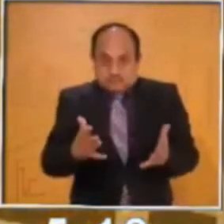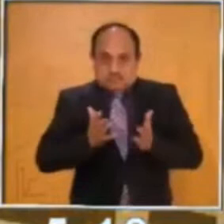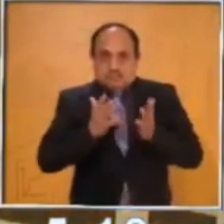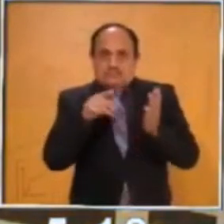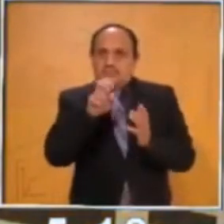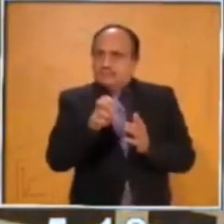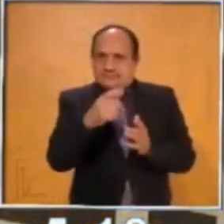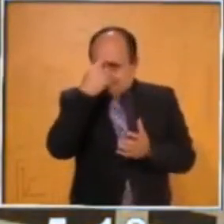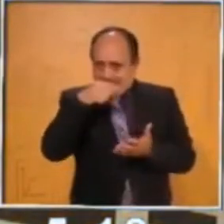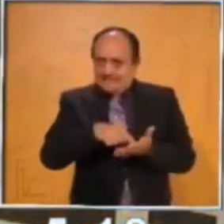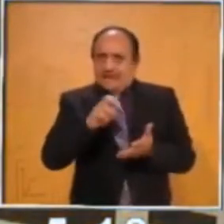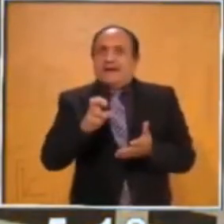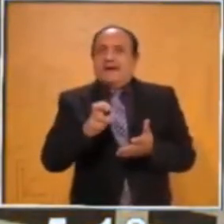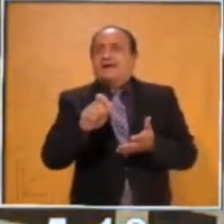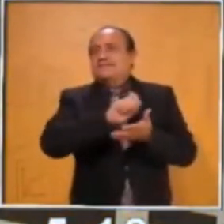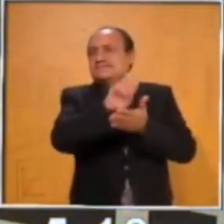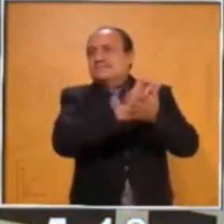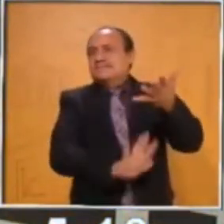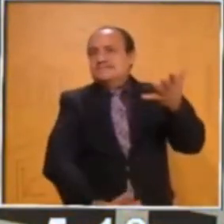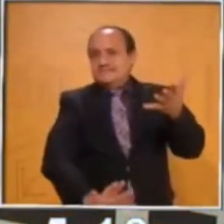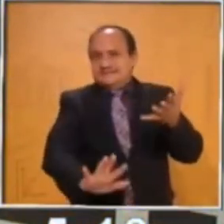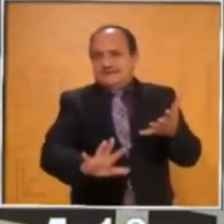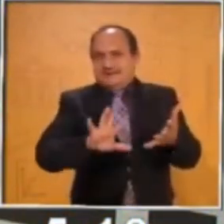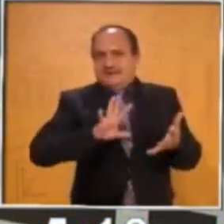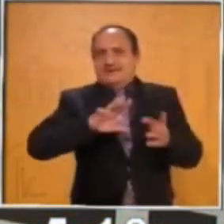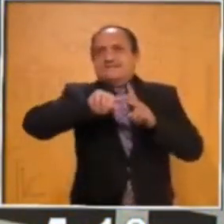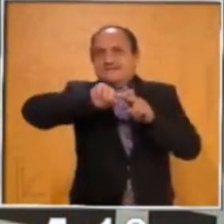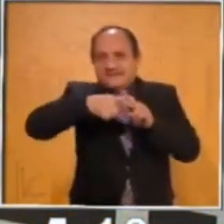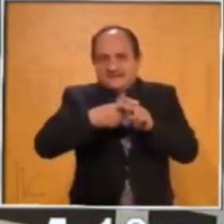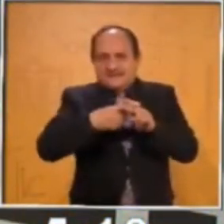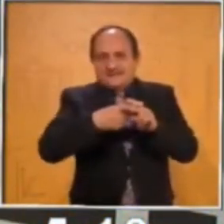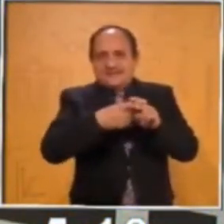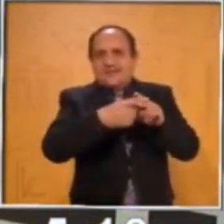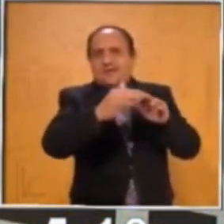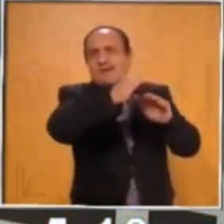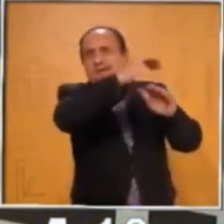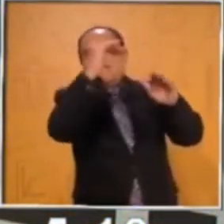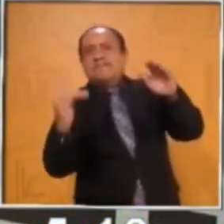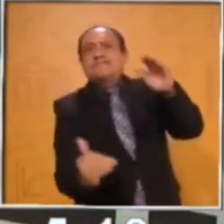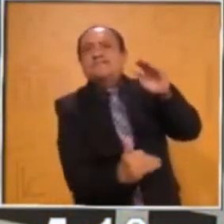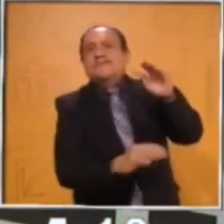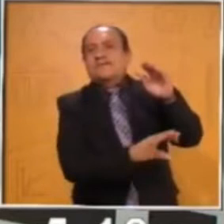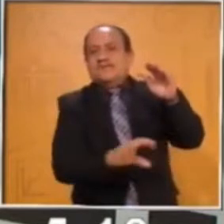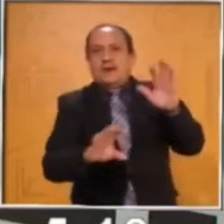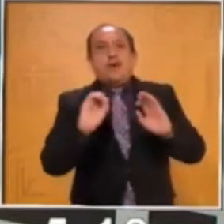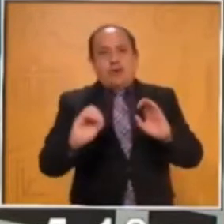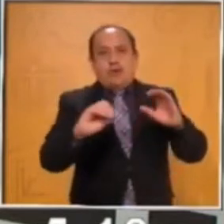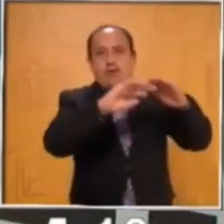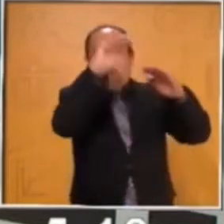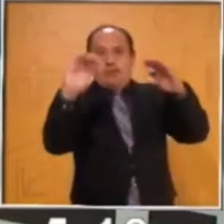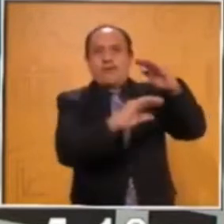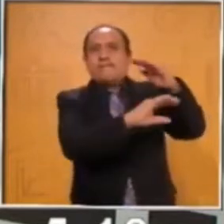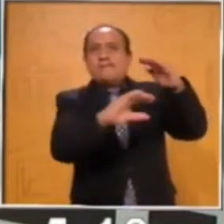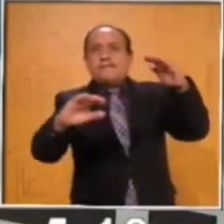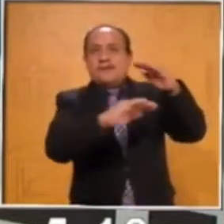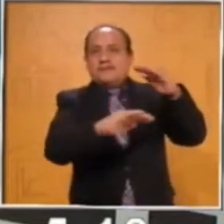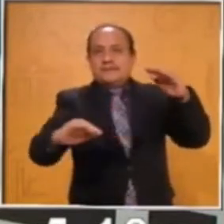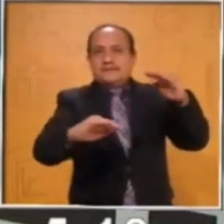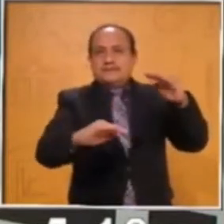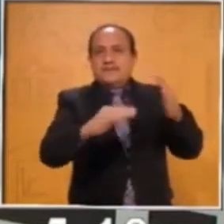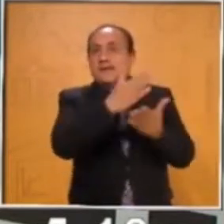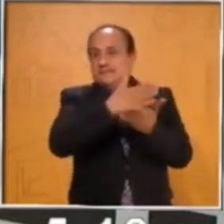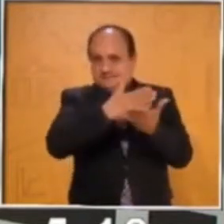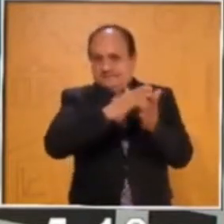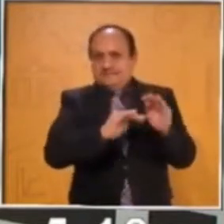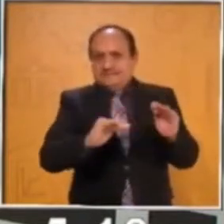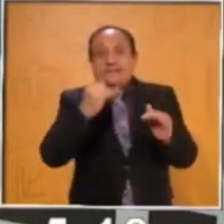veces que en nuestras narraciones encontramos el inicio hasta el final o en medio. Y para que tengan